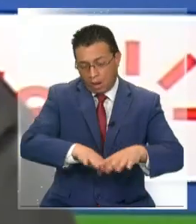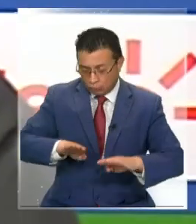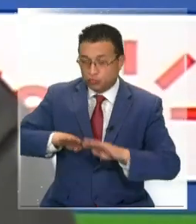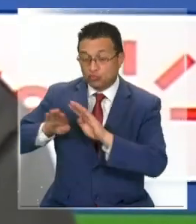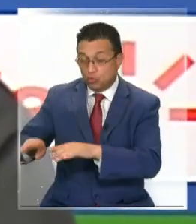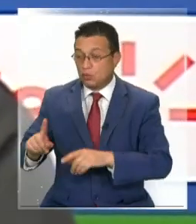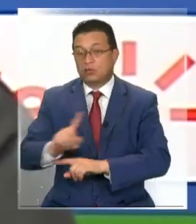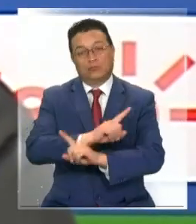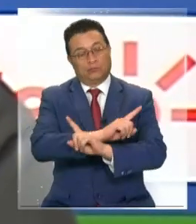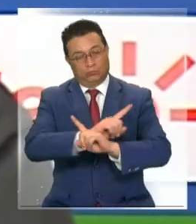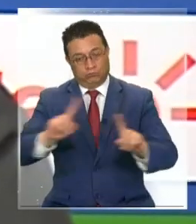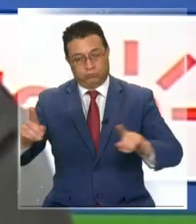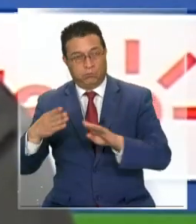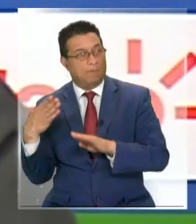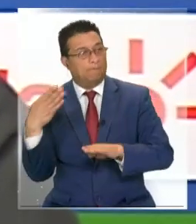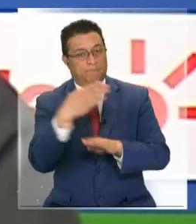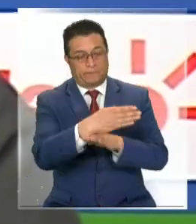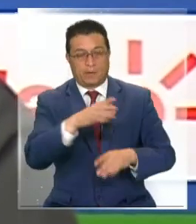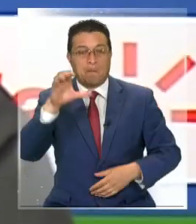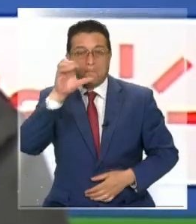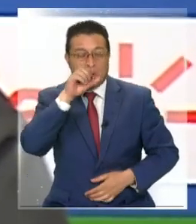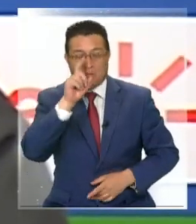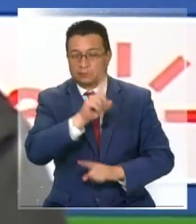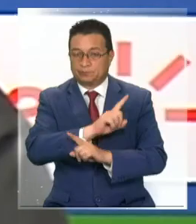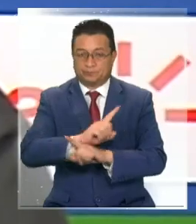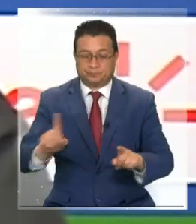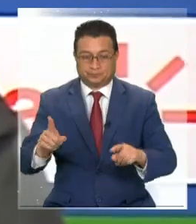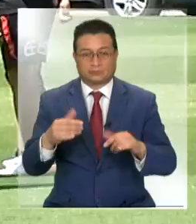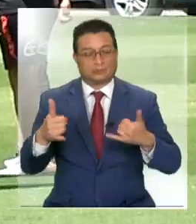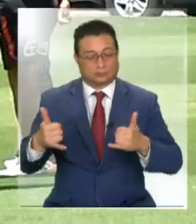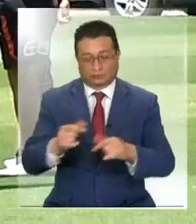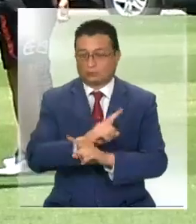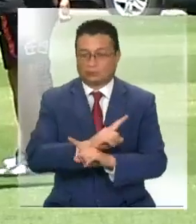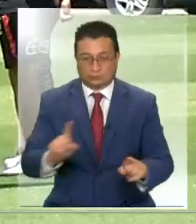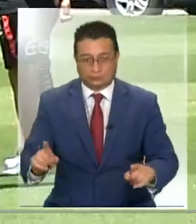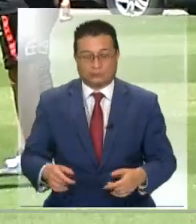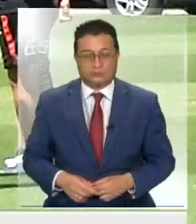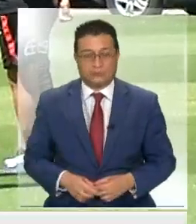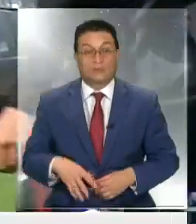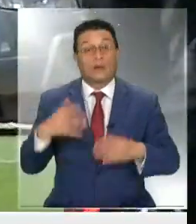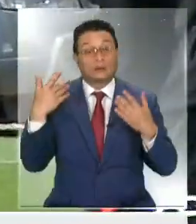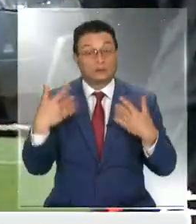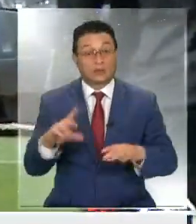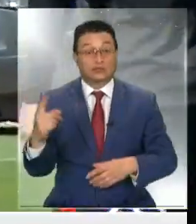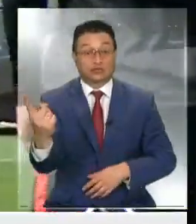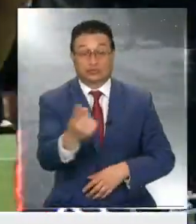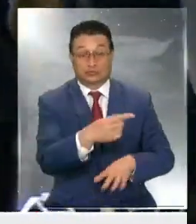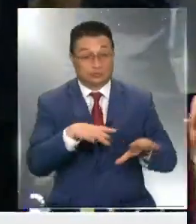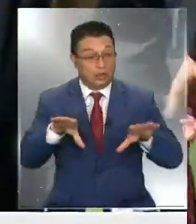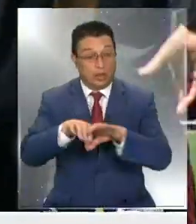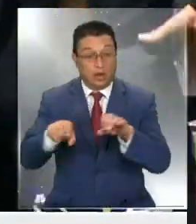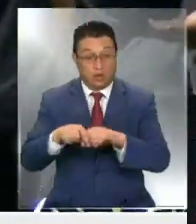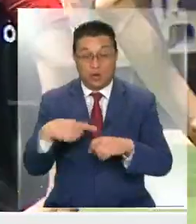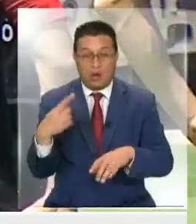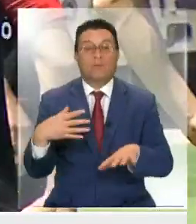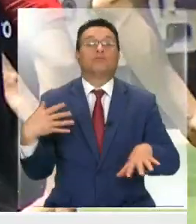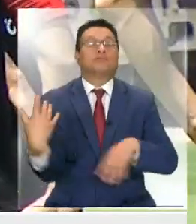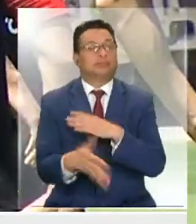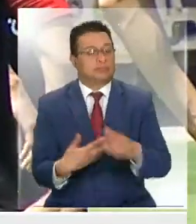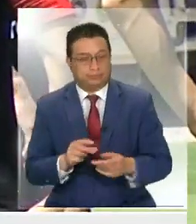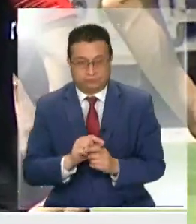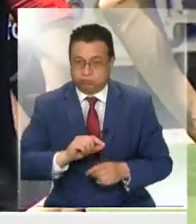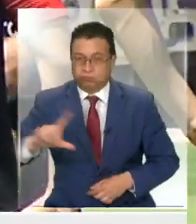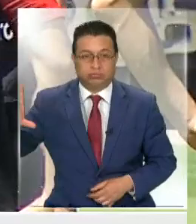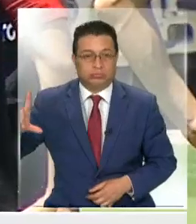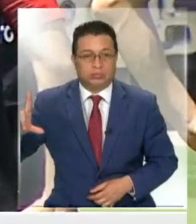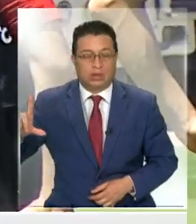país, de no viajar a Perú, de no hacer presencia para ese juego. La resolución del plantel nacional desató la polémica